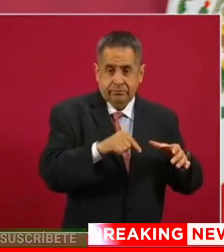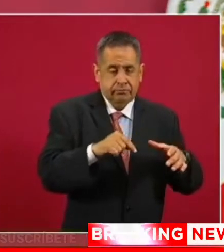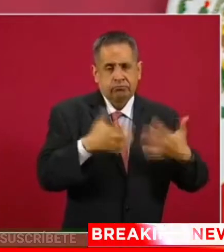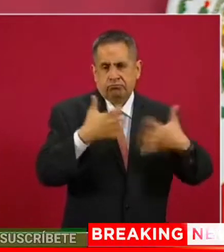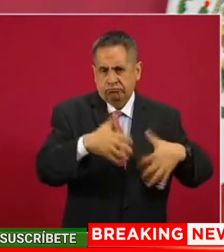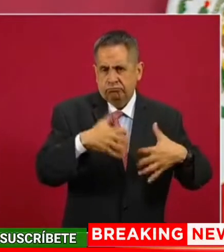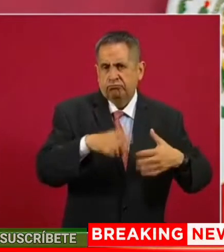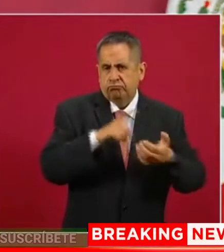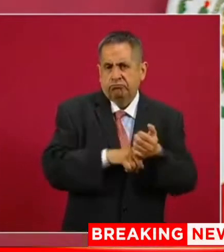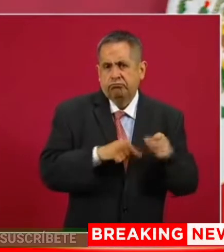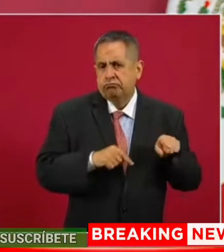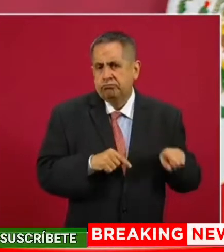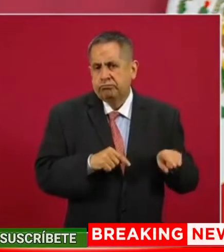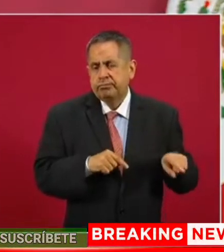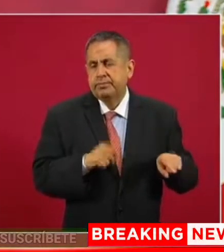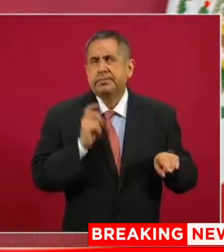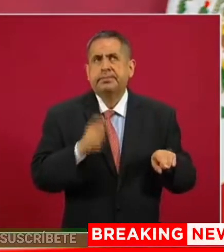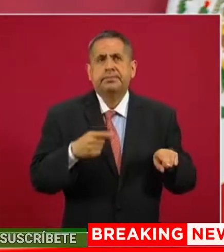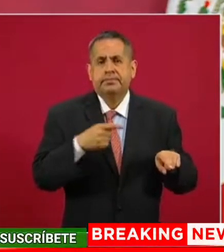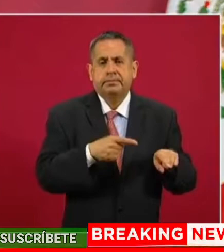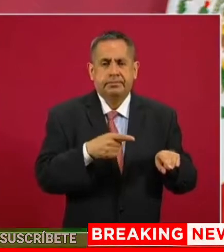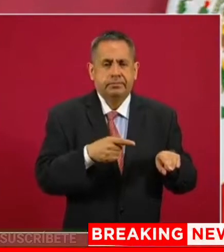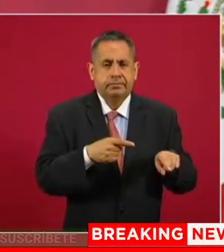productora de